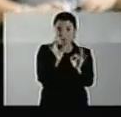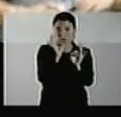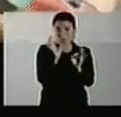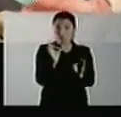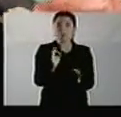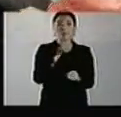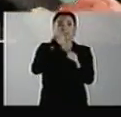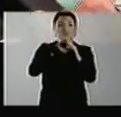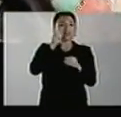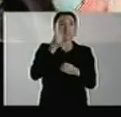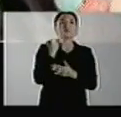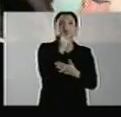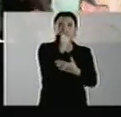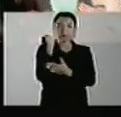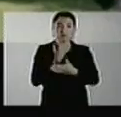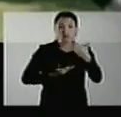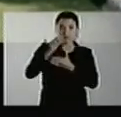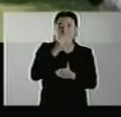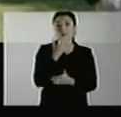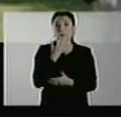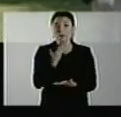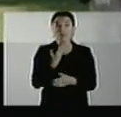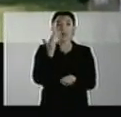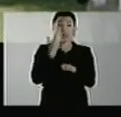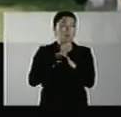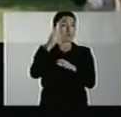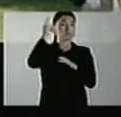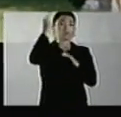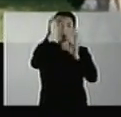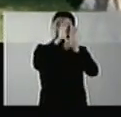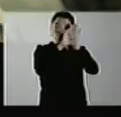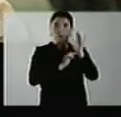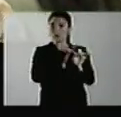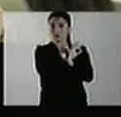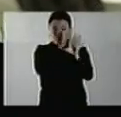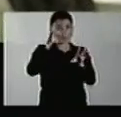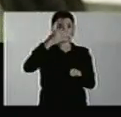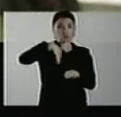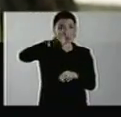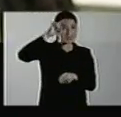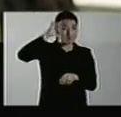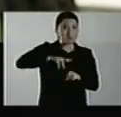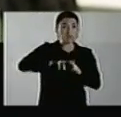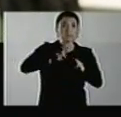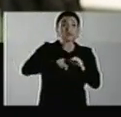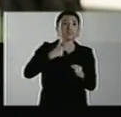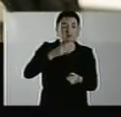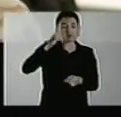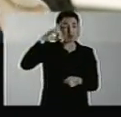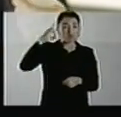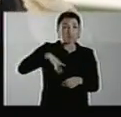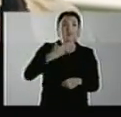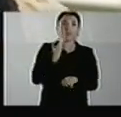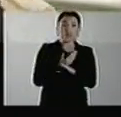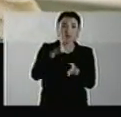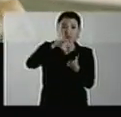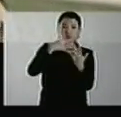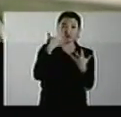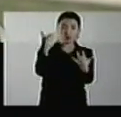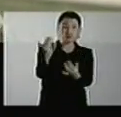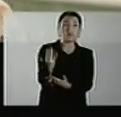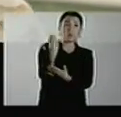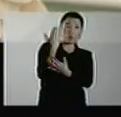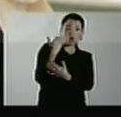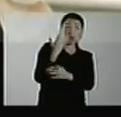es también un acto de solidaridad. Tenemos las propuestas claras, sabemos lo que hay que hacer. Tenemos también el apoyo parlamentario